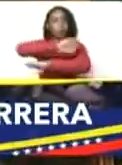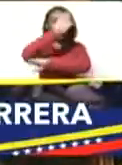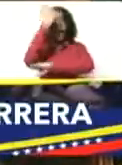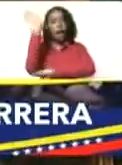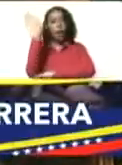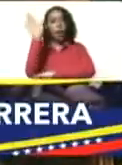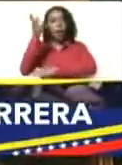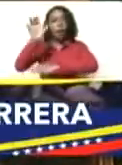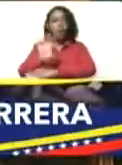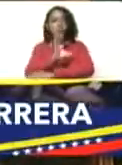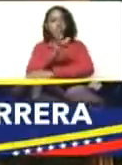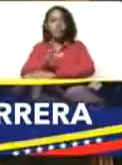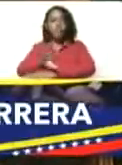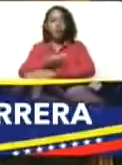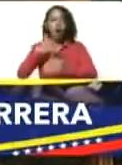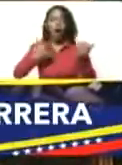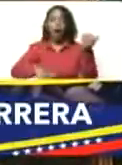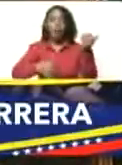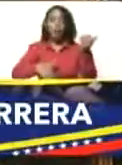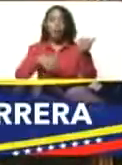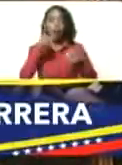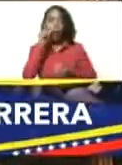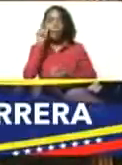del cantor Ali Primera.